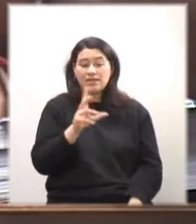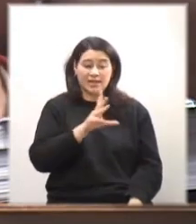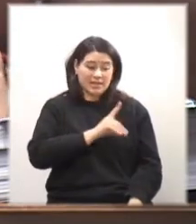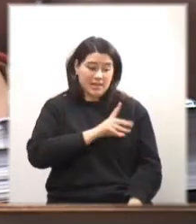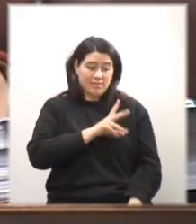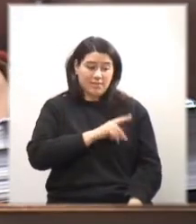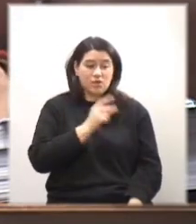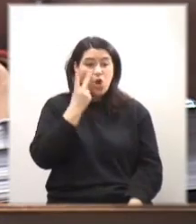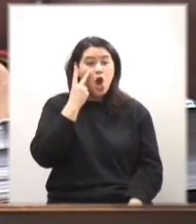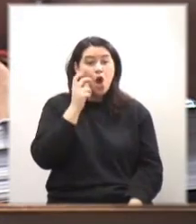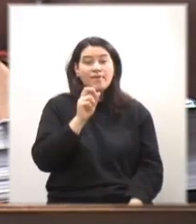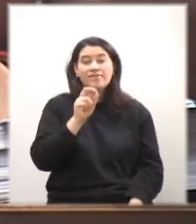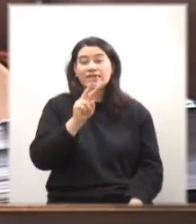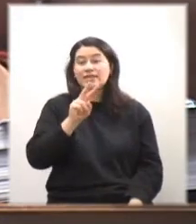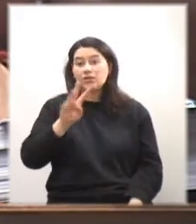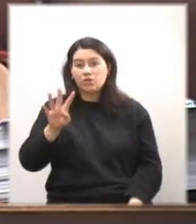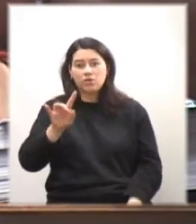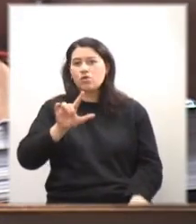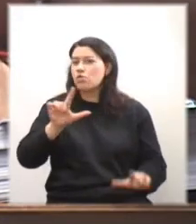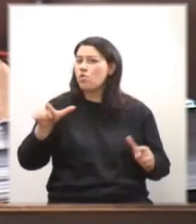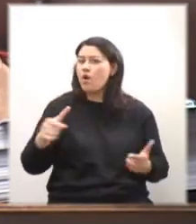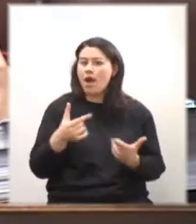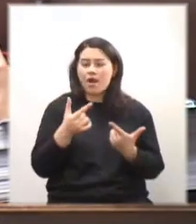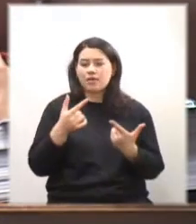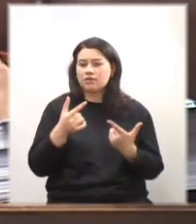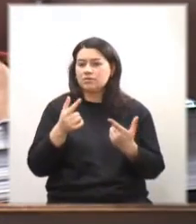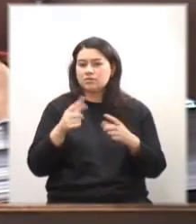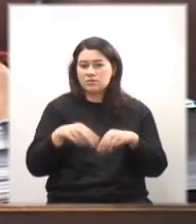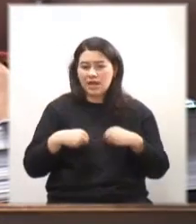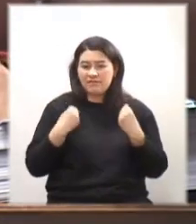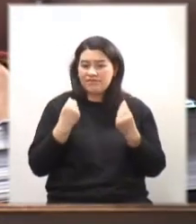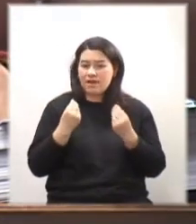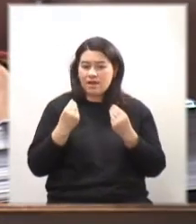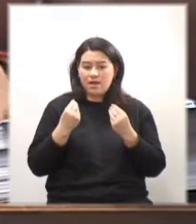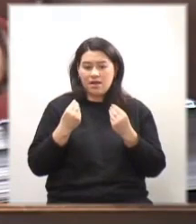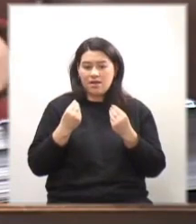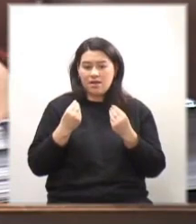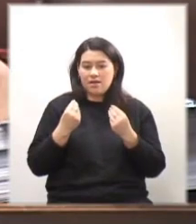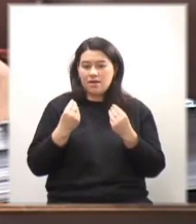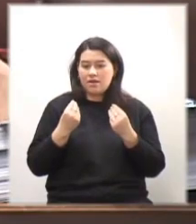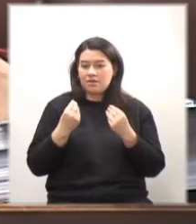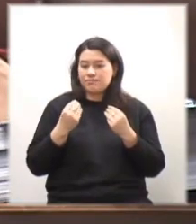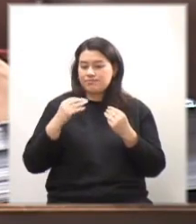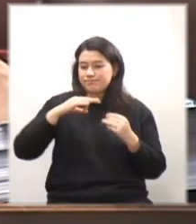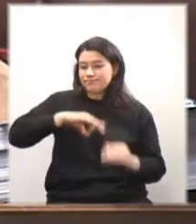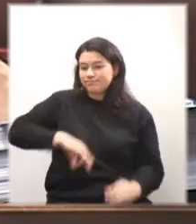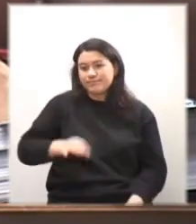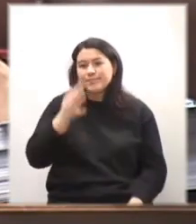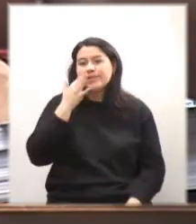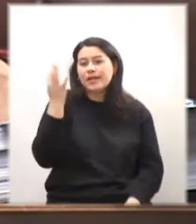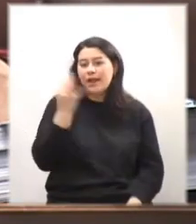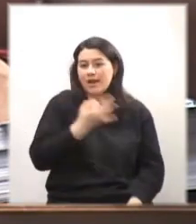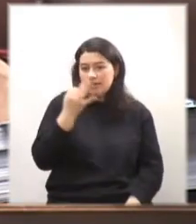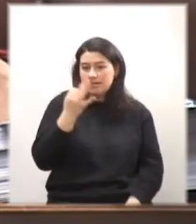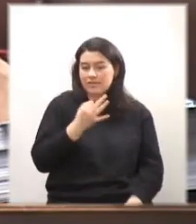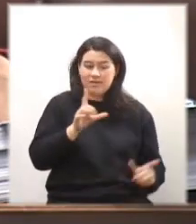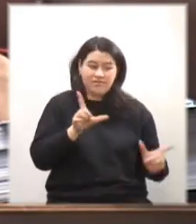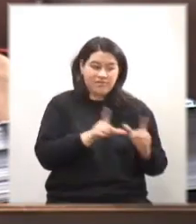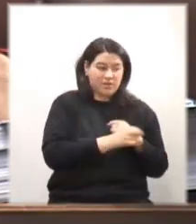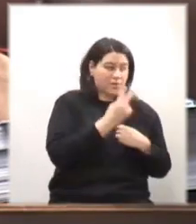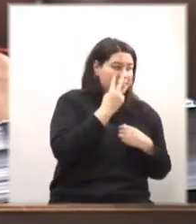del 2024 no habrán recuperado el nivel del salario real de fines